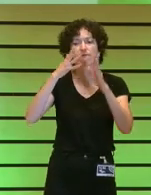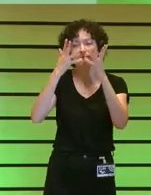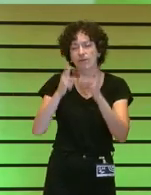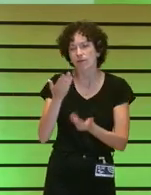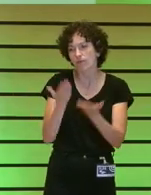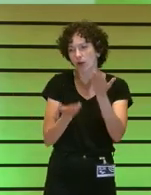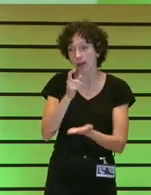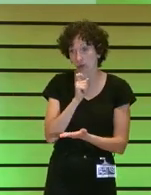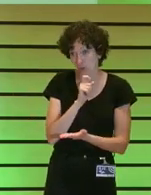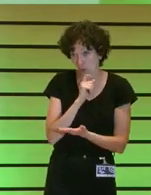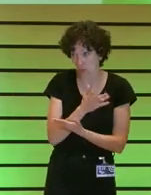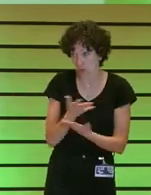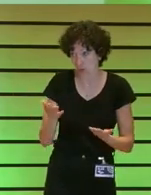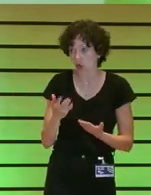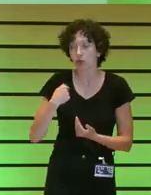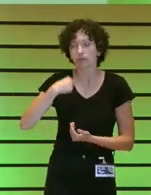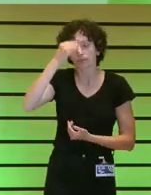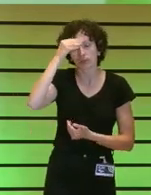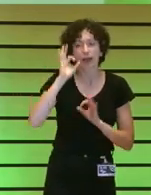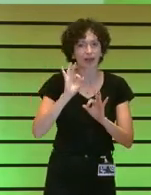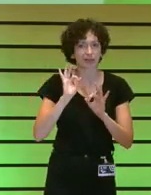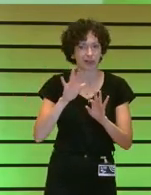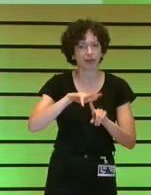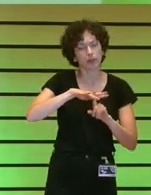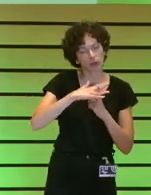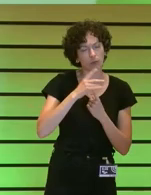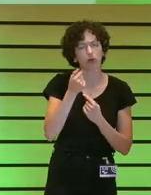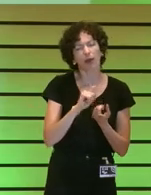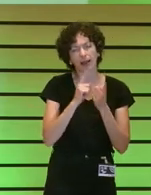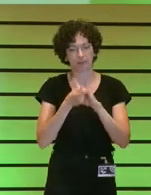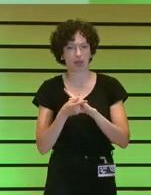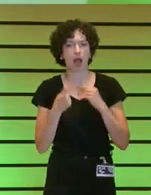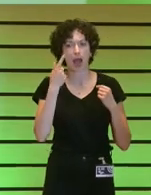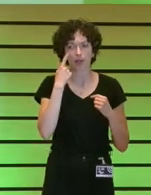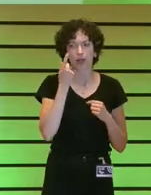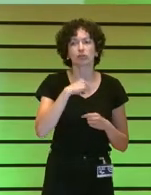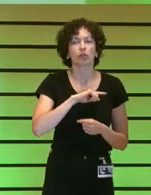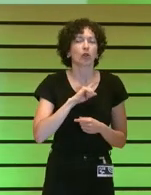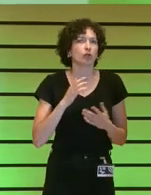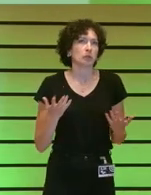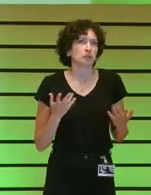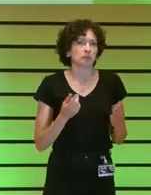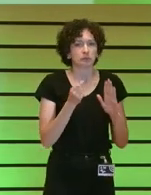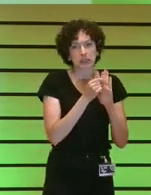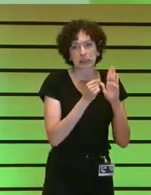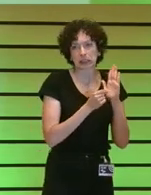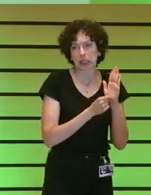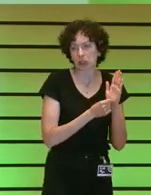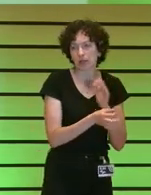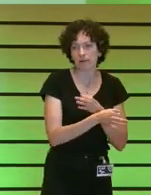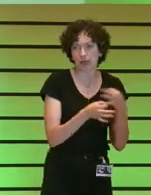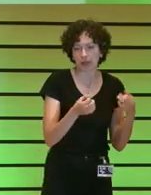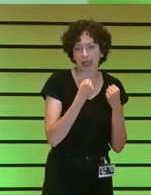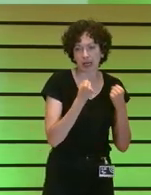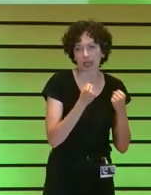Entonces consiste yo creo que consiste en eso en darle la vuelta a la tortilla y decir no nos vamos a conformar con poner criterios de eficiencia